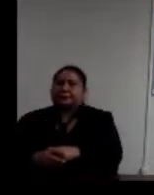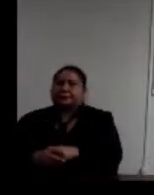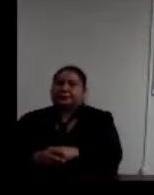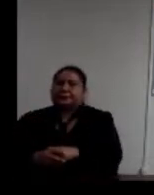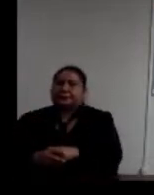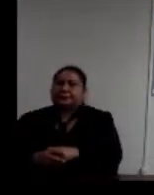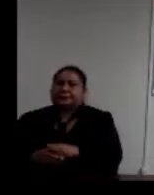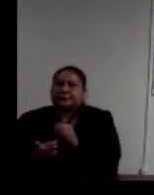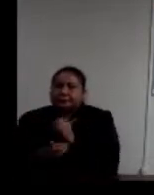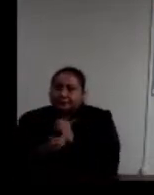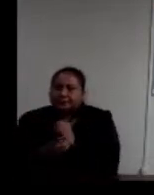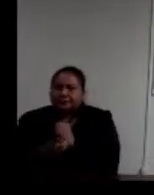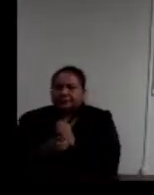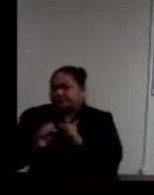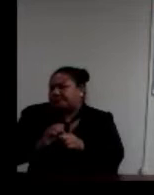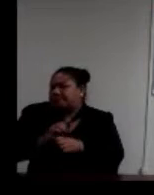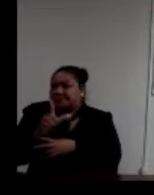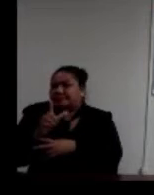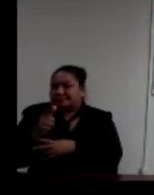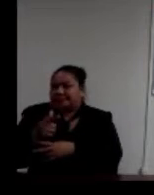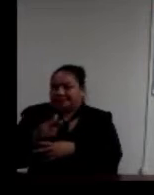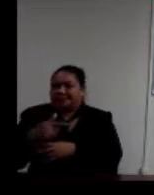repente son muy sociables.